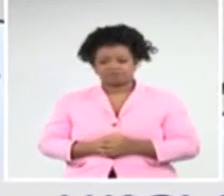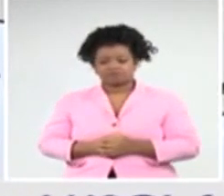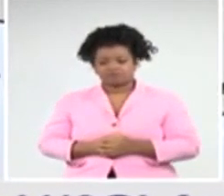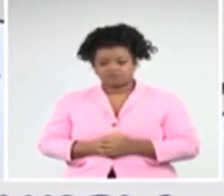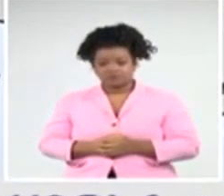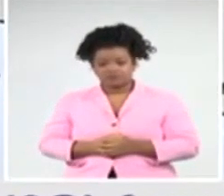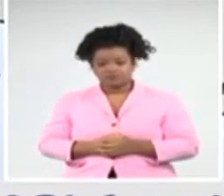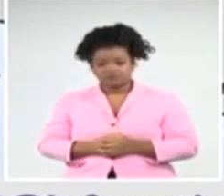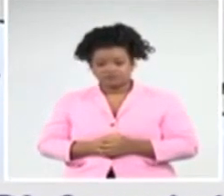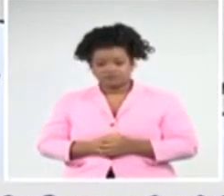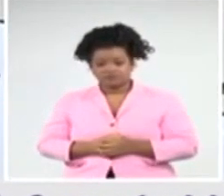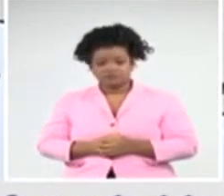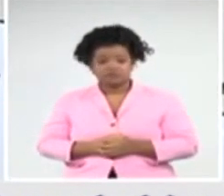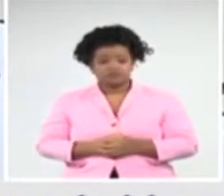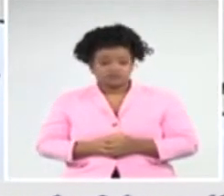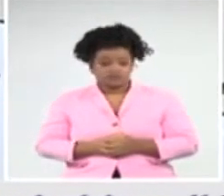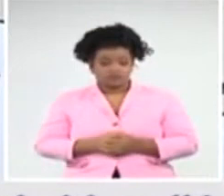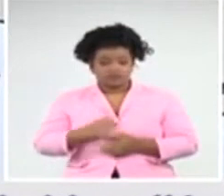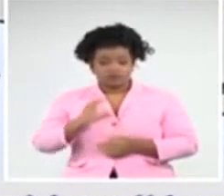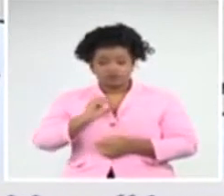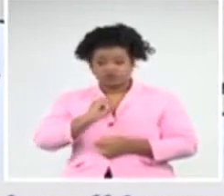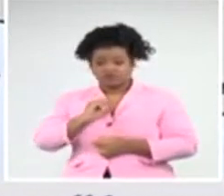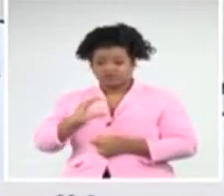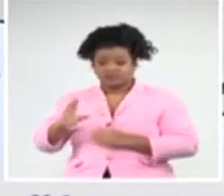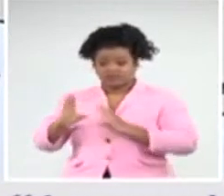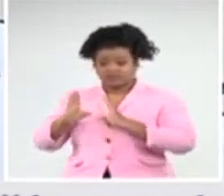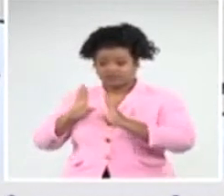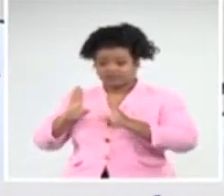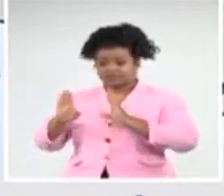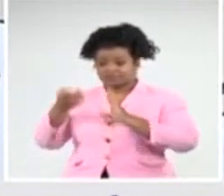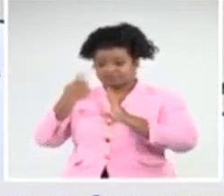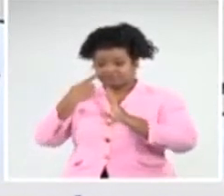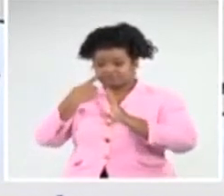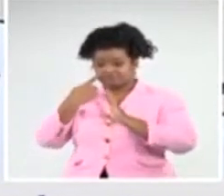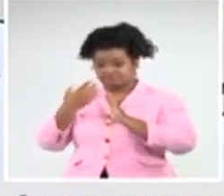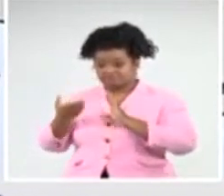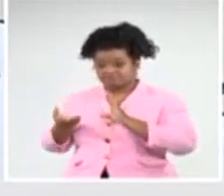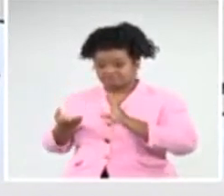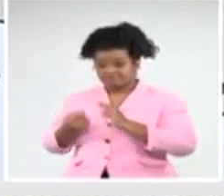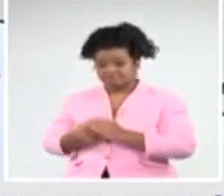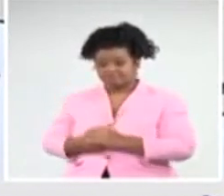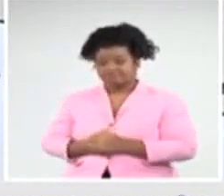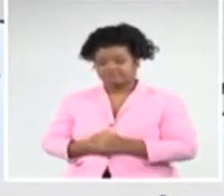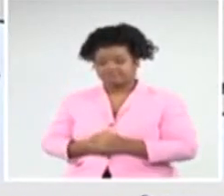del occidente la tienen ahí.